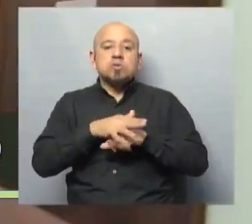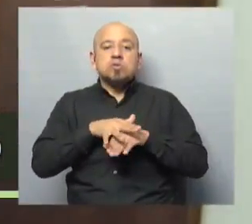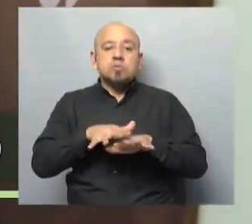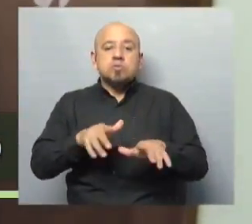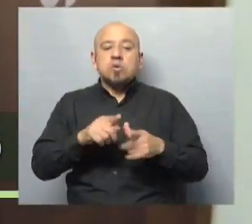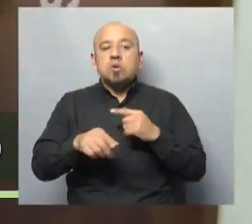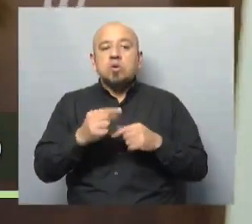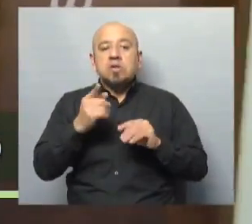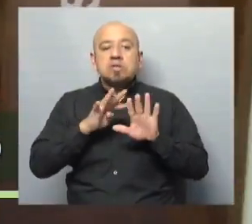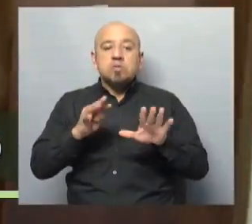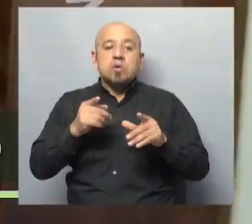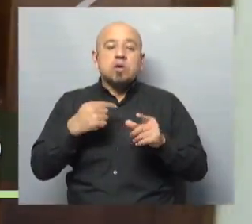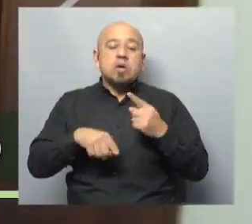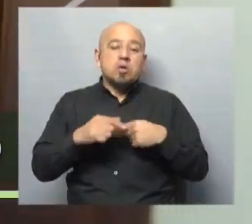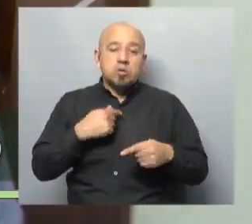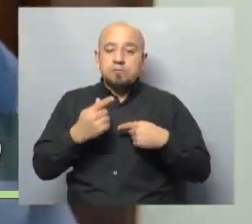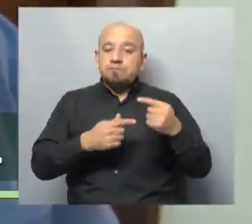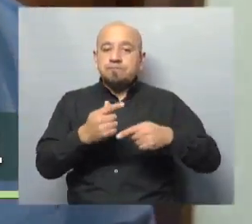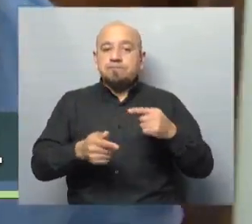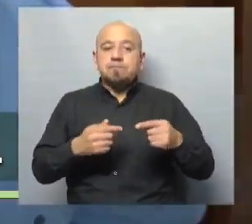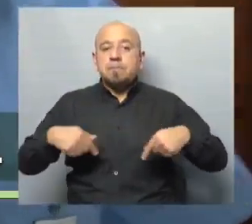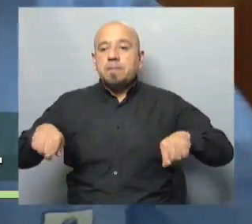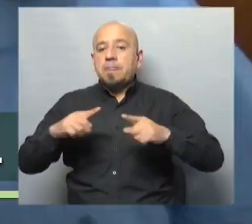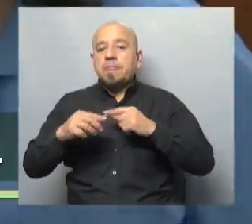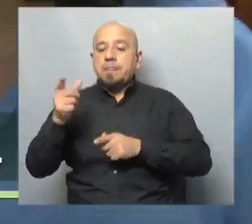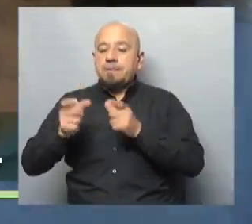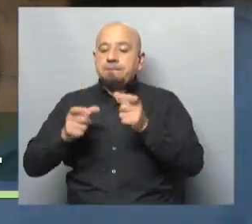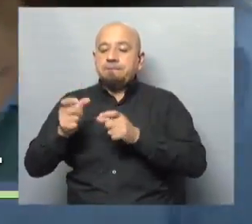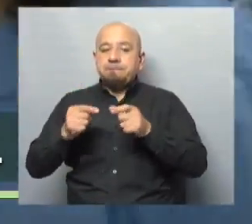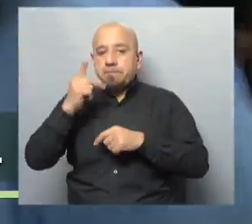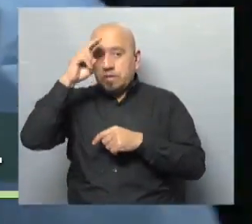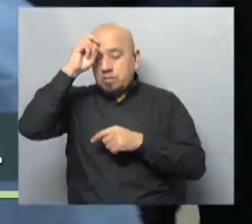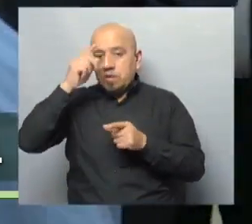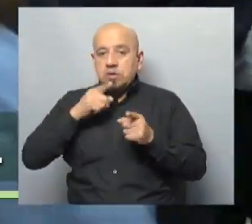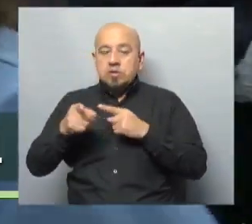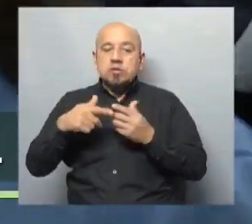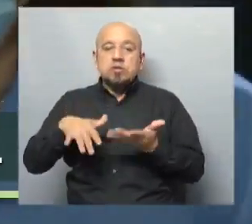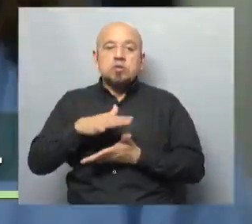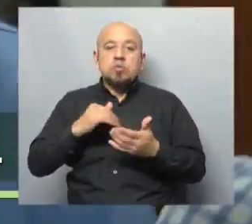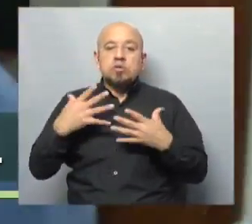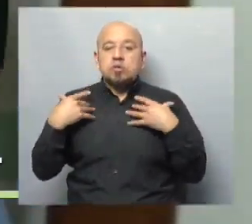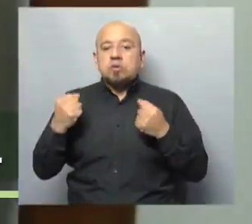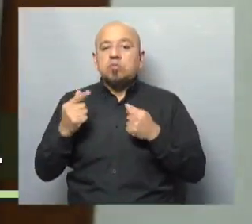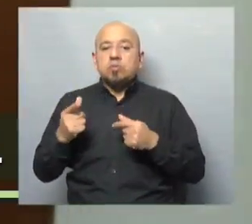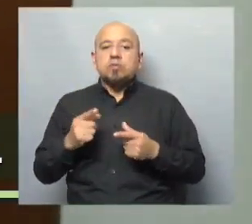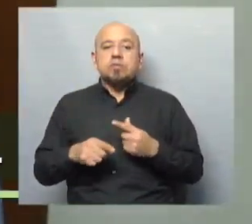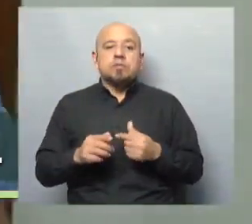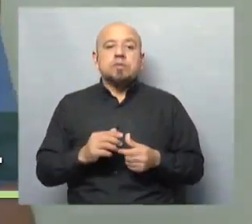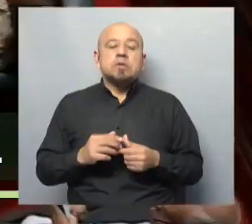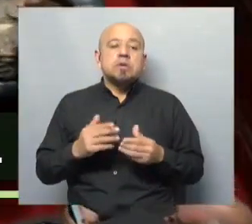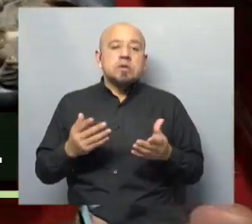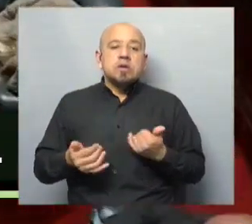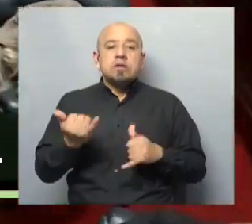esto incluyo seguimiento y control por parte del personal del nosocomio de su situación sanitaria la